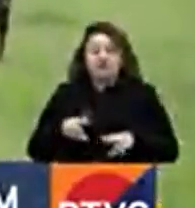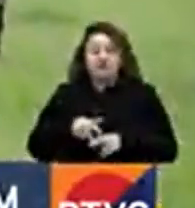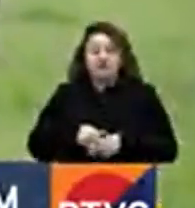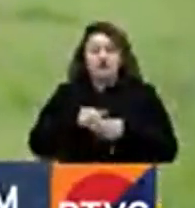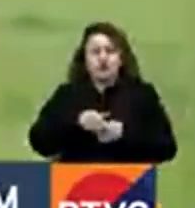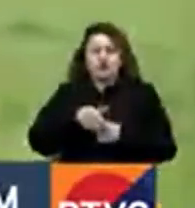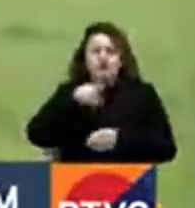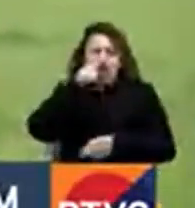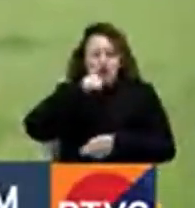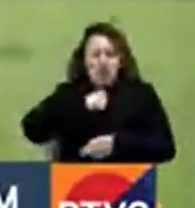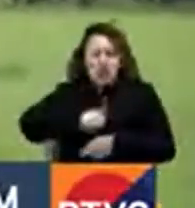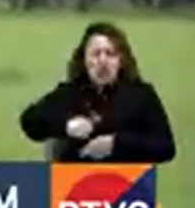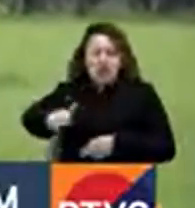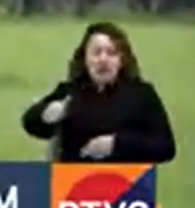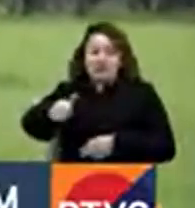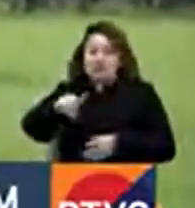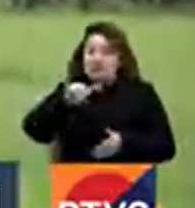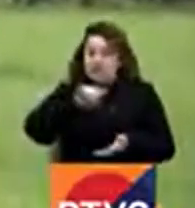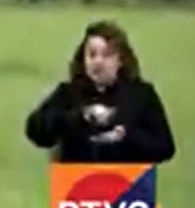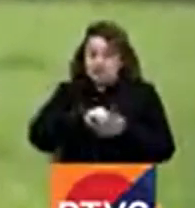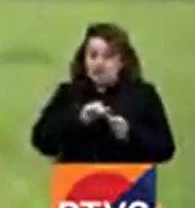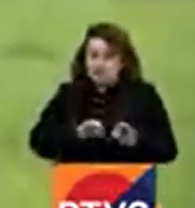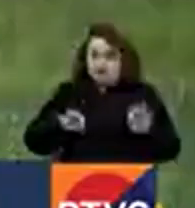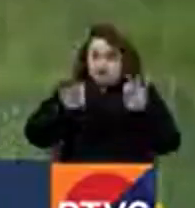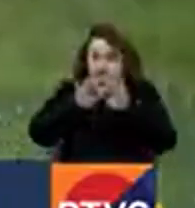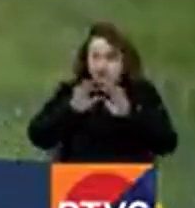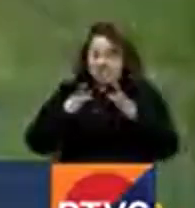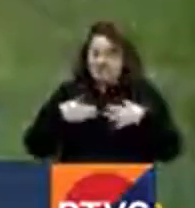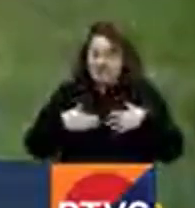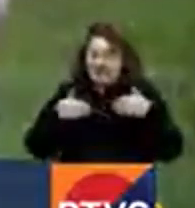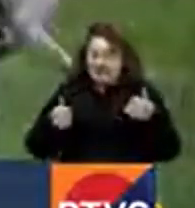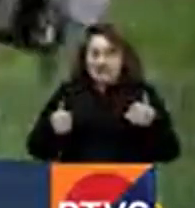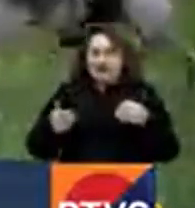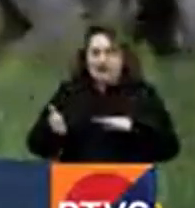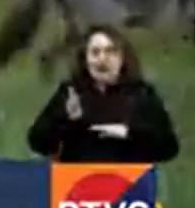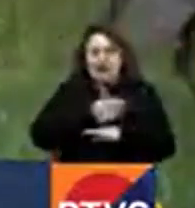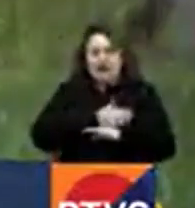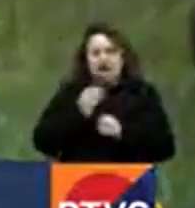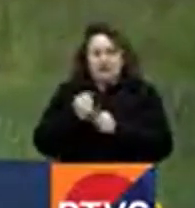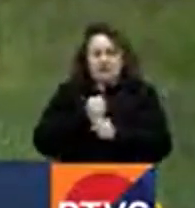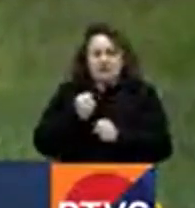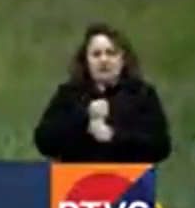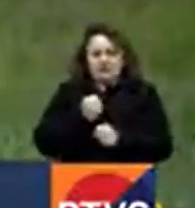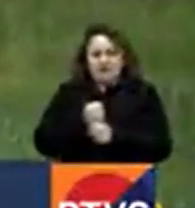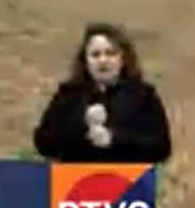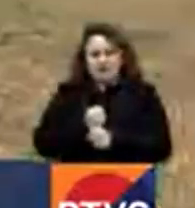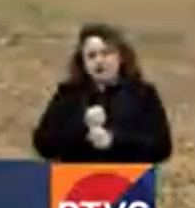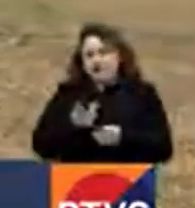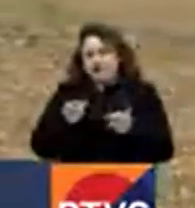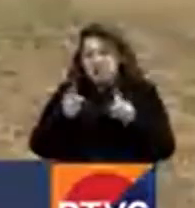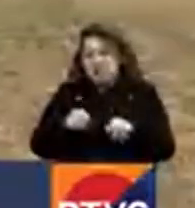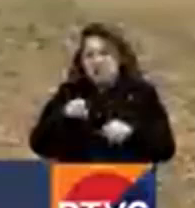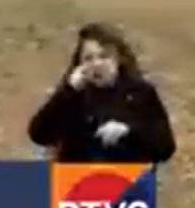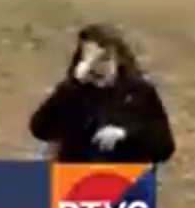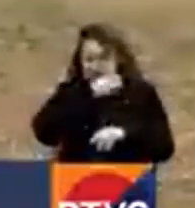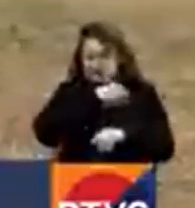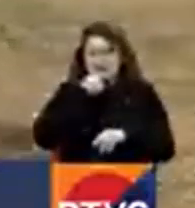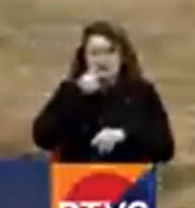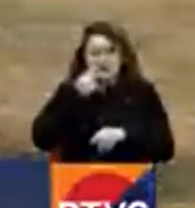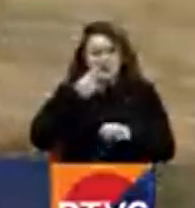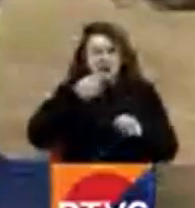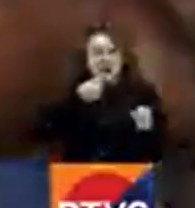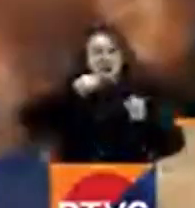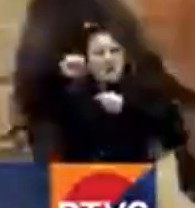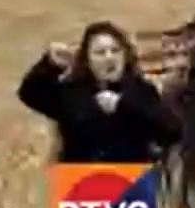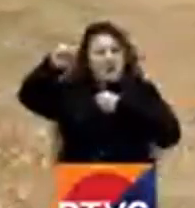diario. Por eso la prioridad es su bienestar, antes de regresar a las labores que los convierte también, según los soldados, en héroes de